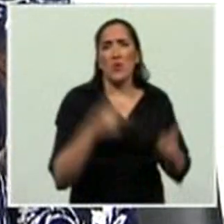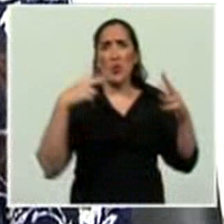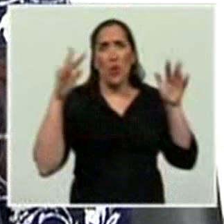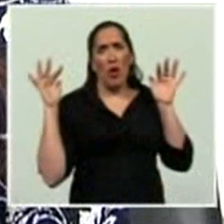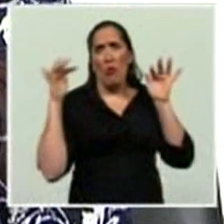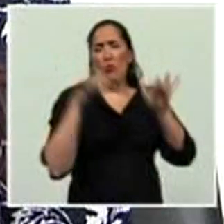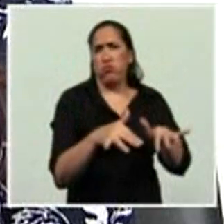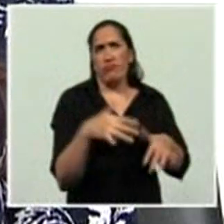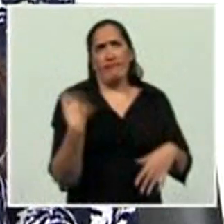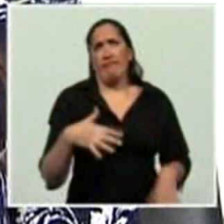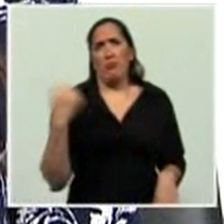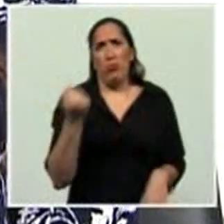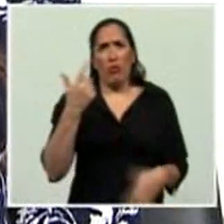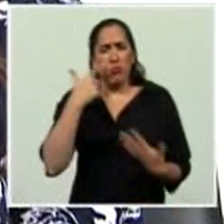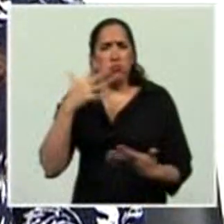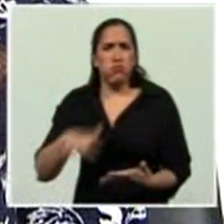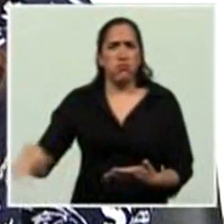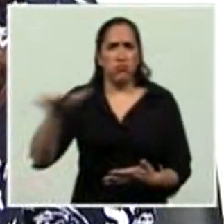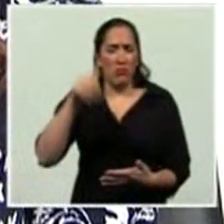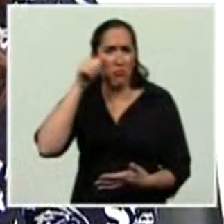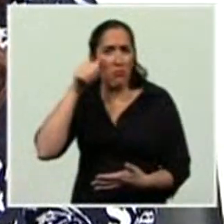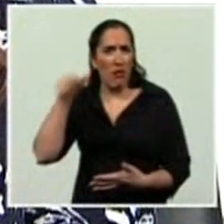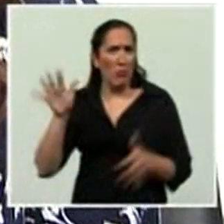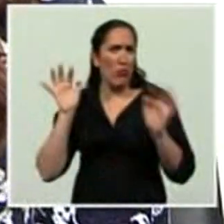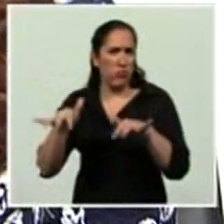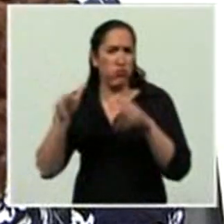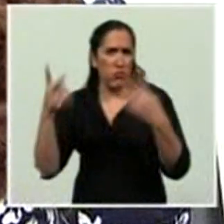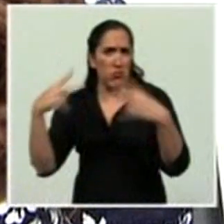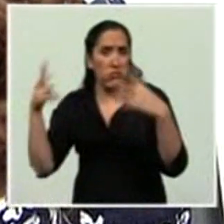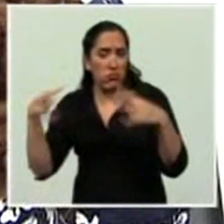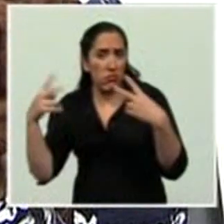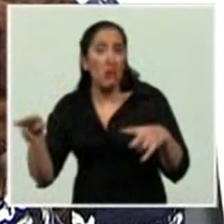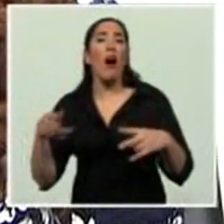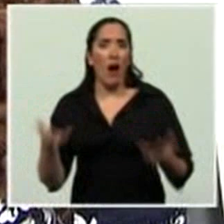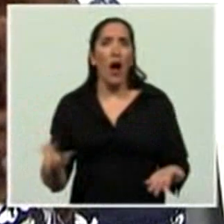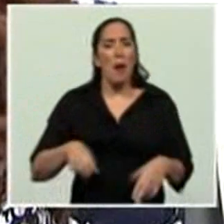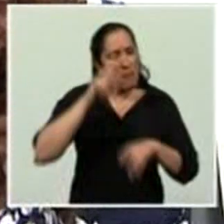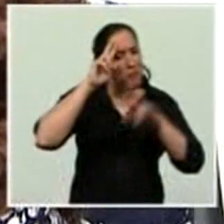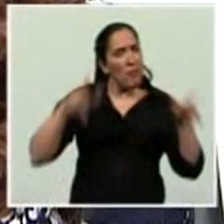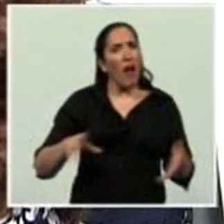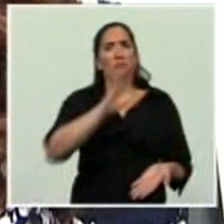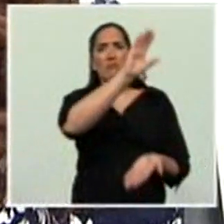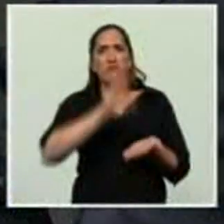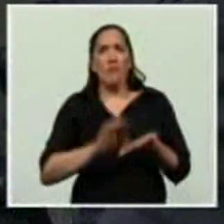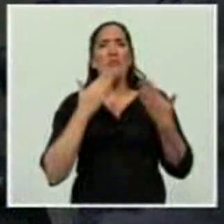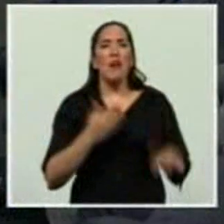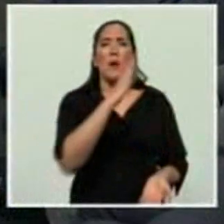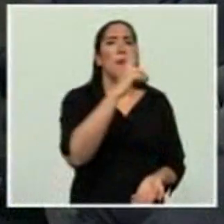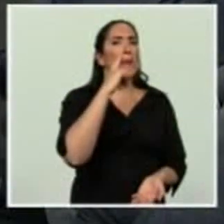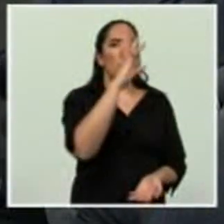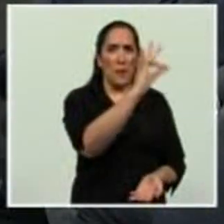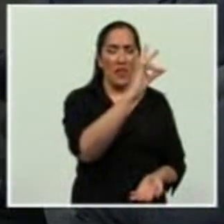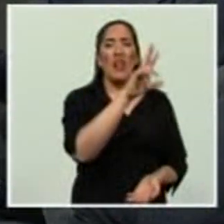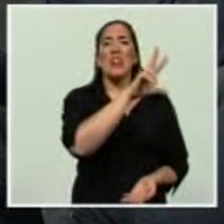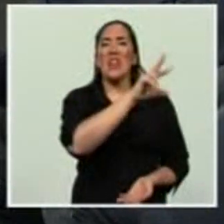turísticos más importantes que tiene nuestro país la inversión se hace con un plan del banco interamericano de desarrollo es